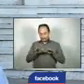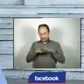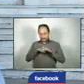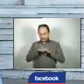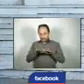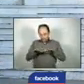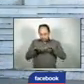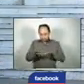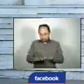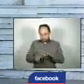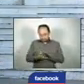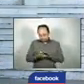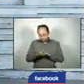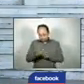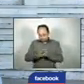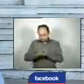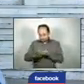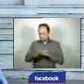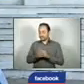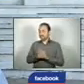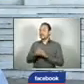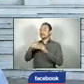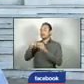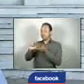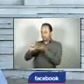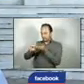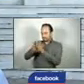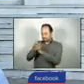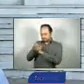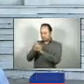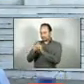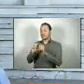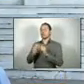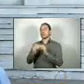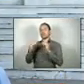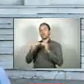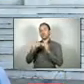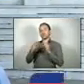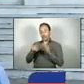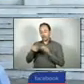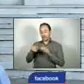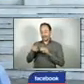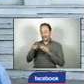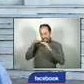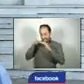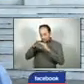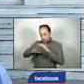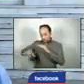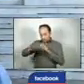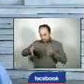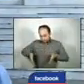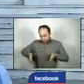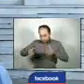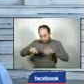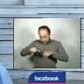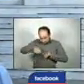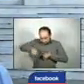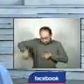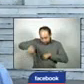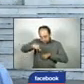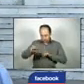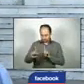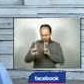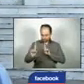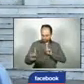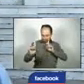los pies, de zapatos y después el gel, y manteniendo y ya está marcado en la línea de veneración el